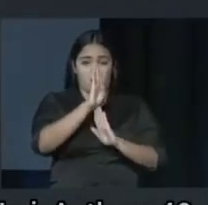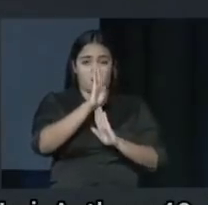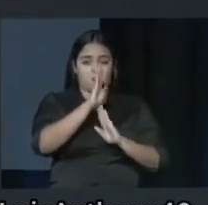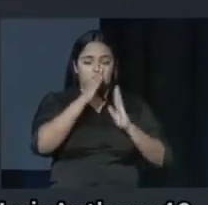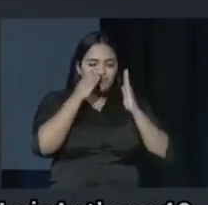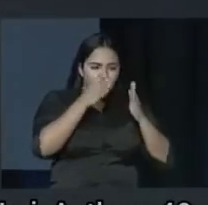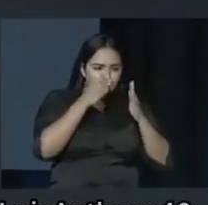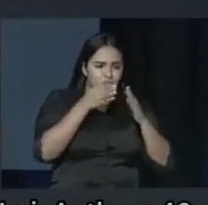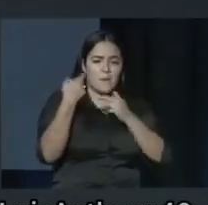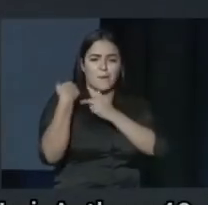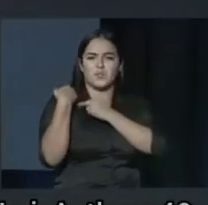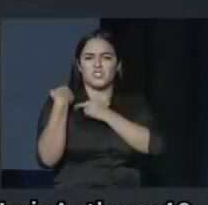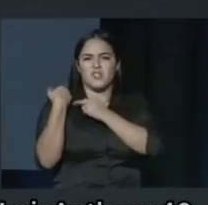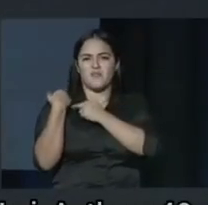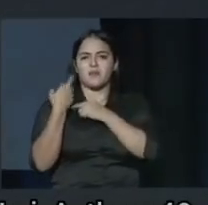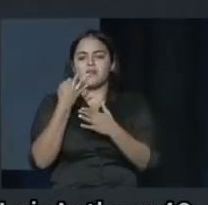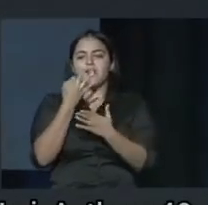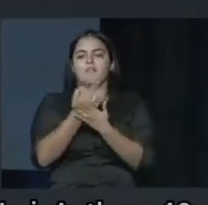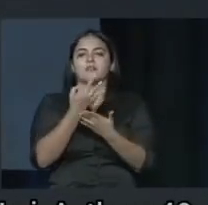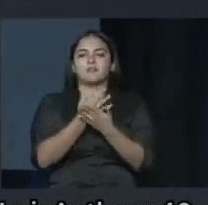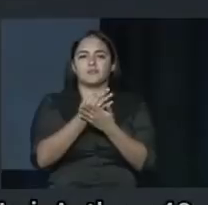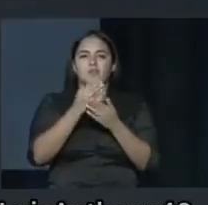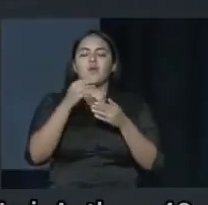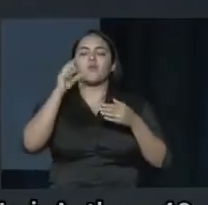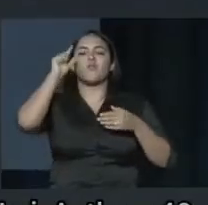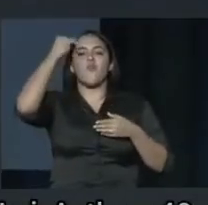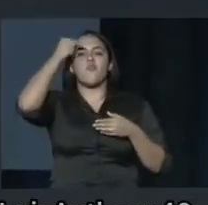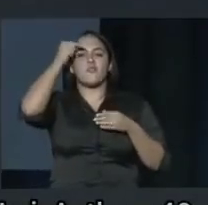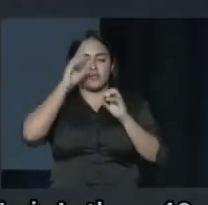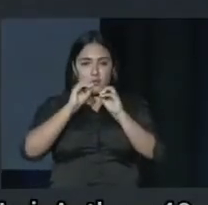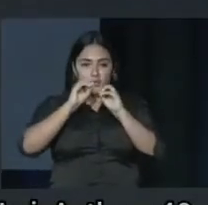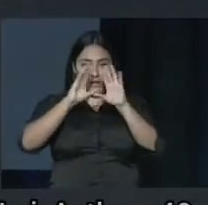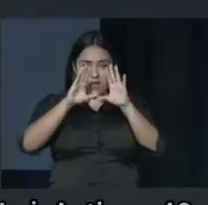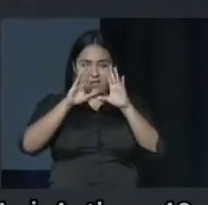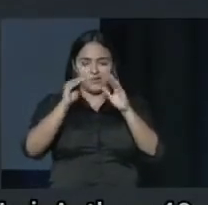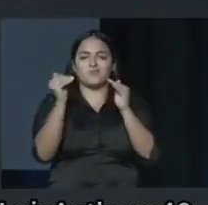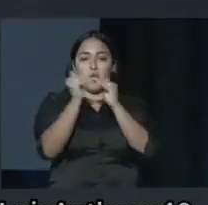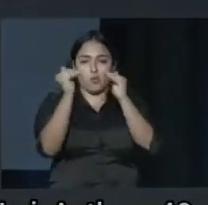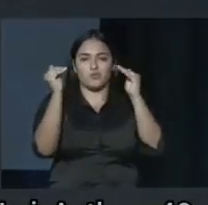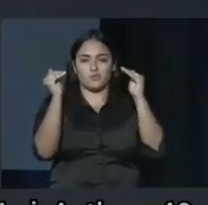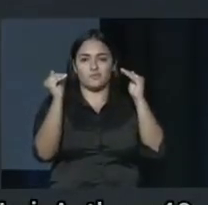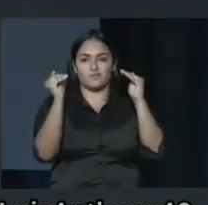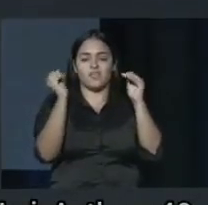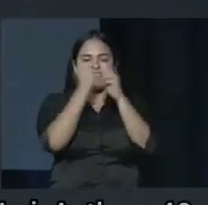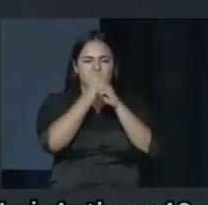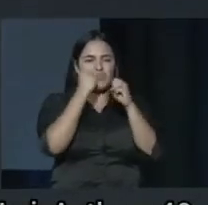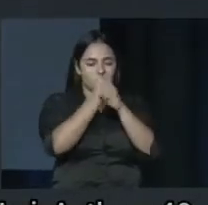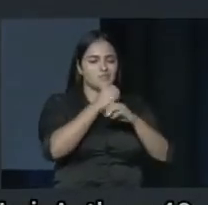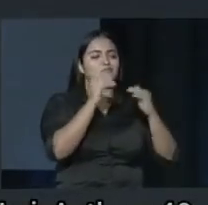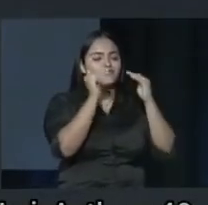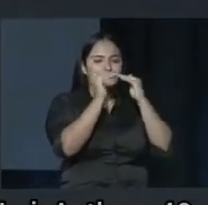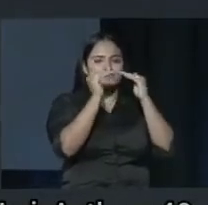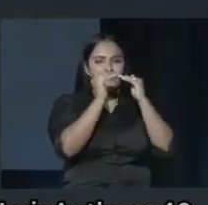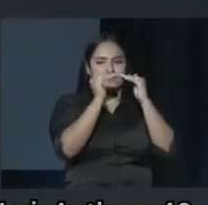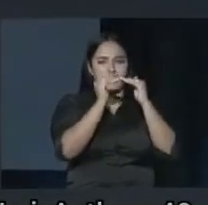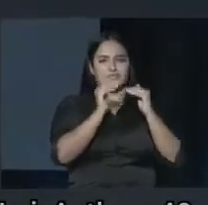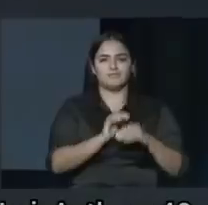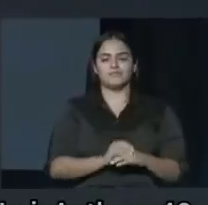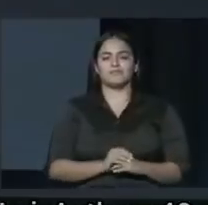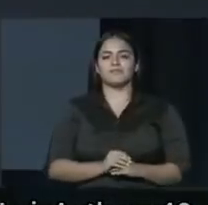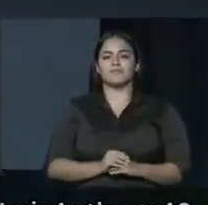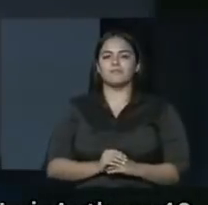responsabilidad fiscal, un gobierno limpio, sensible y eficiente, y la lucha por la igualdad.